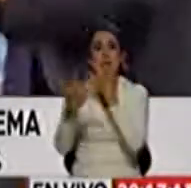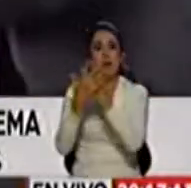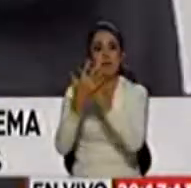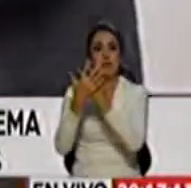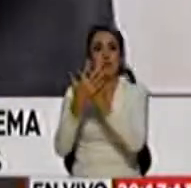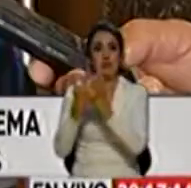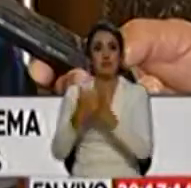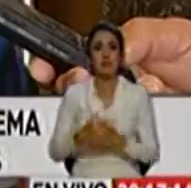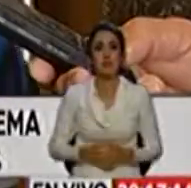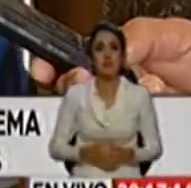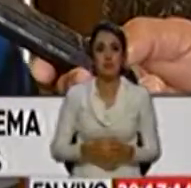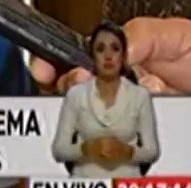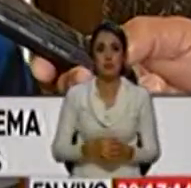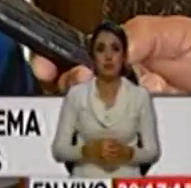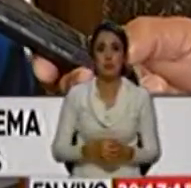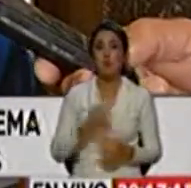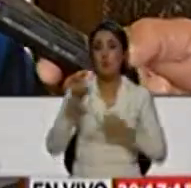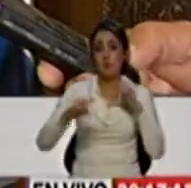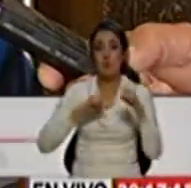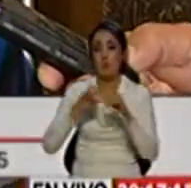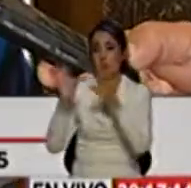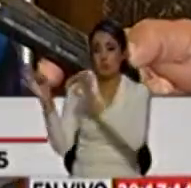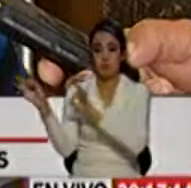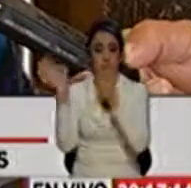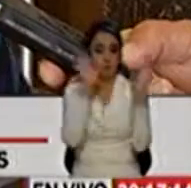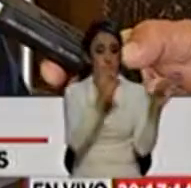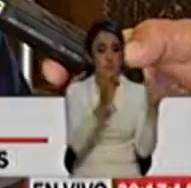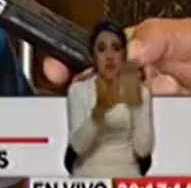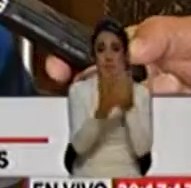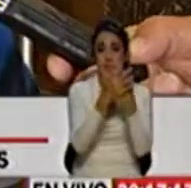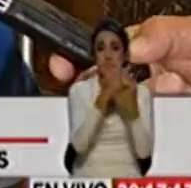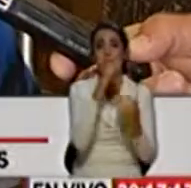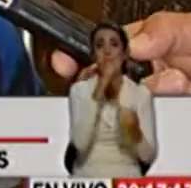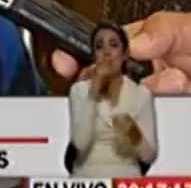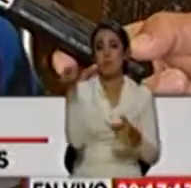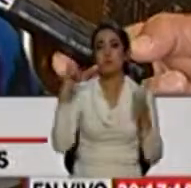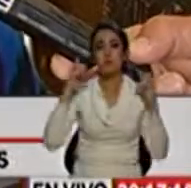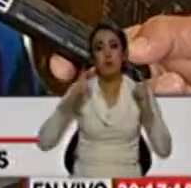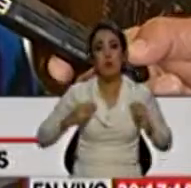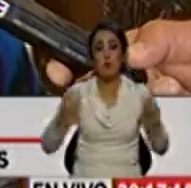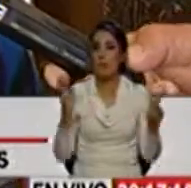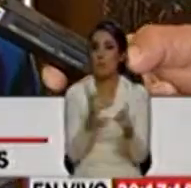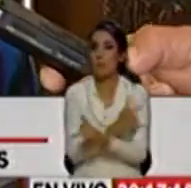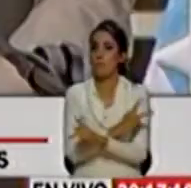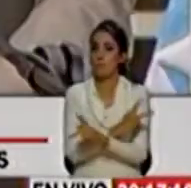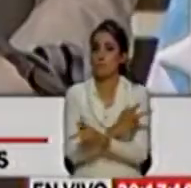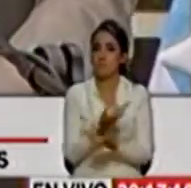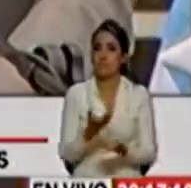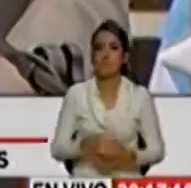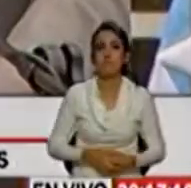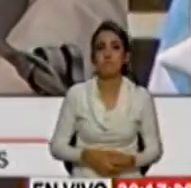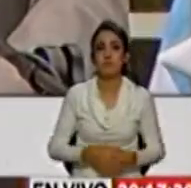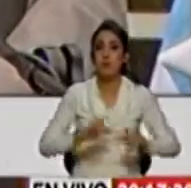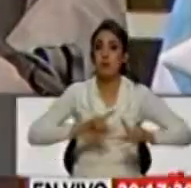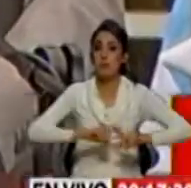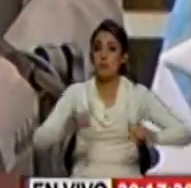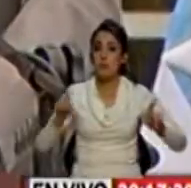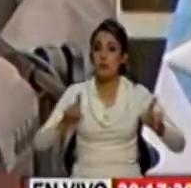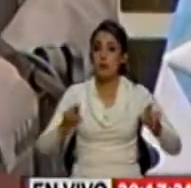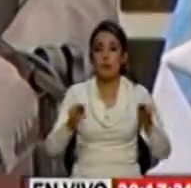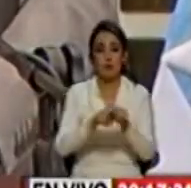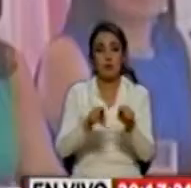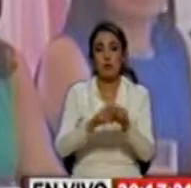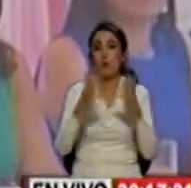por el correísmo. Al ser trasladado a la penitenciaría de La Tacunga, su salud podría estar en un mayor riesgo. Pero que en contrapartida era lo